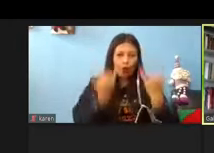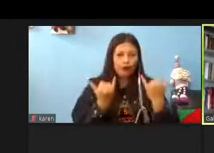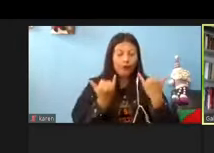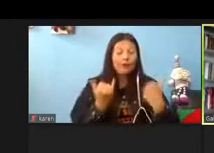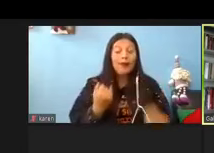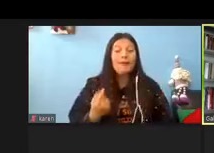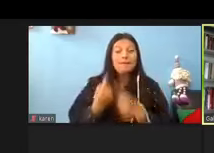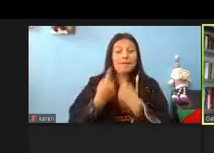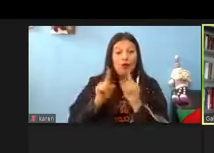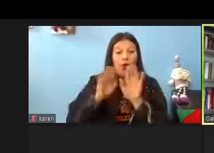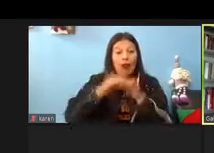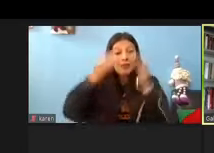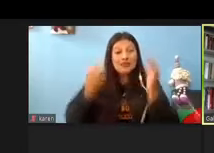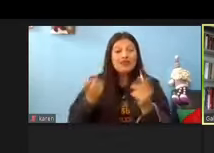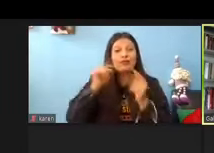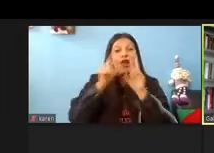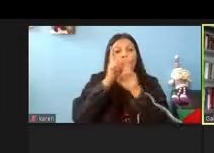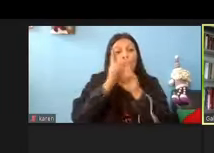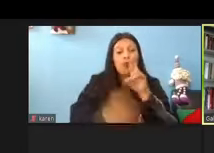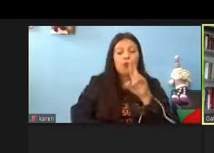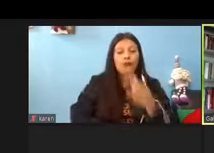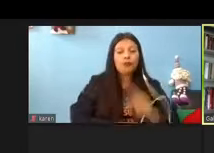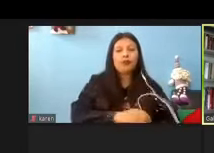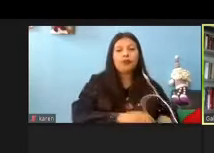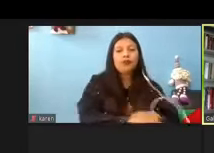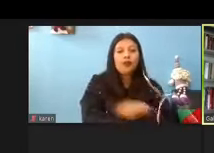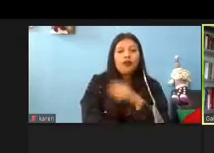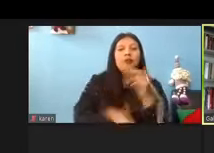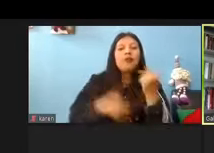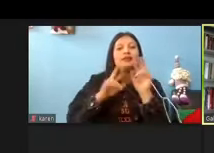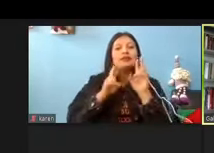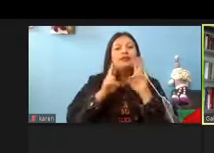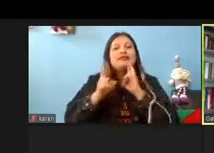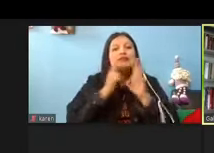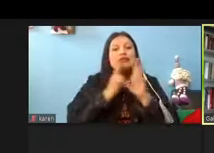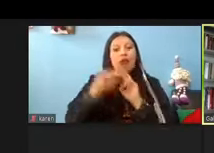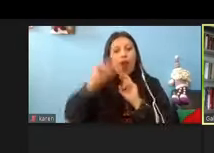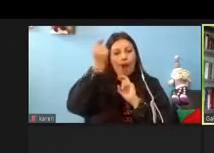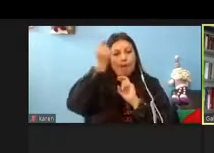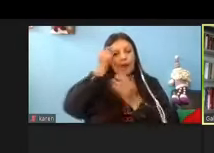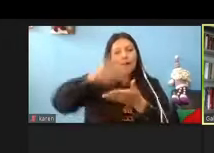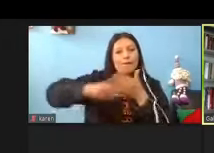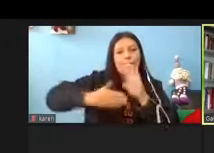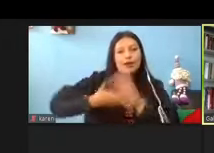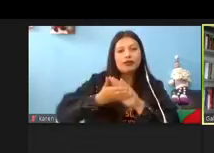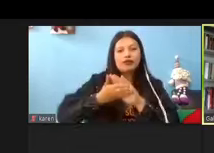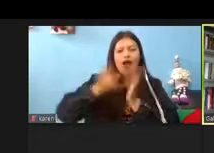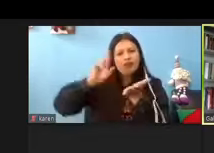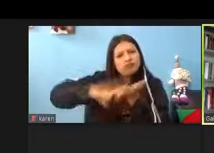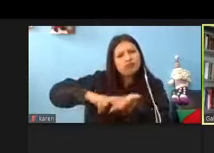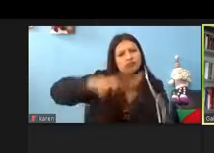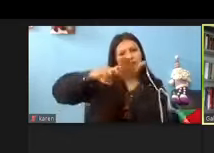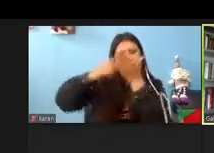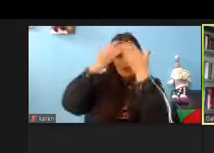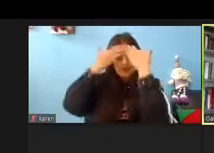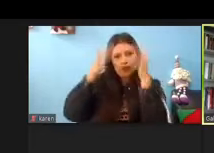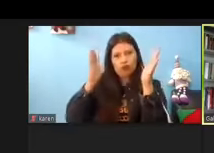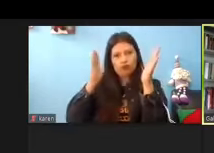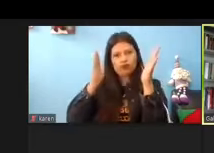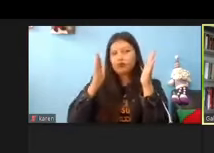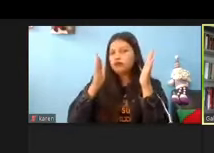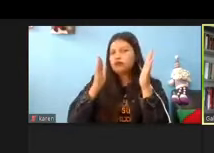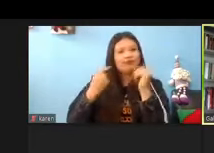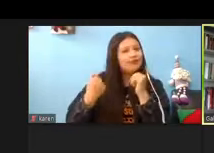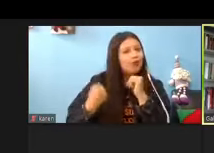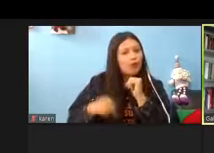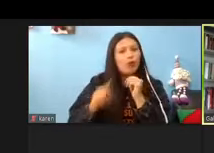en las mesas también reconocimos que en ese campo la relación entre memoria, paz, reconciliación y democracia no es